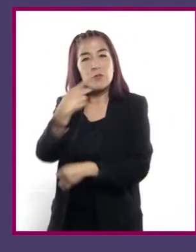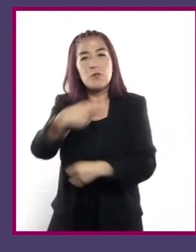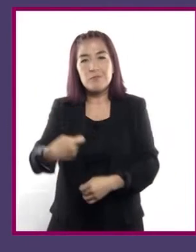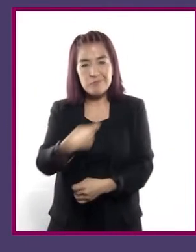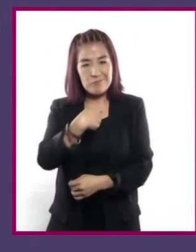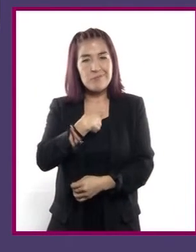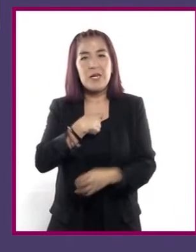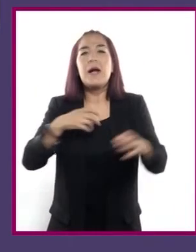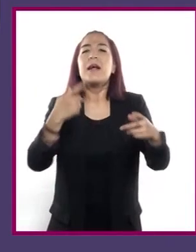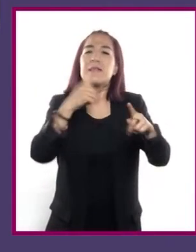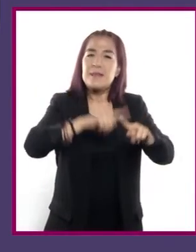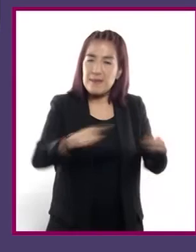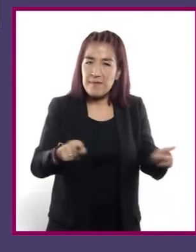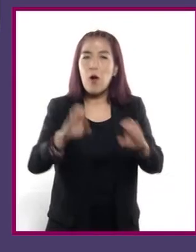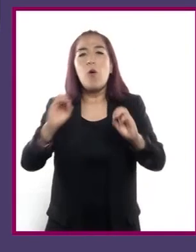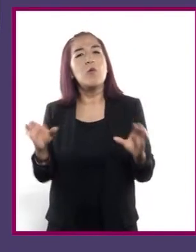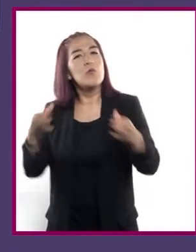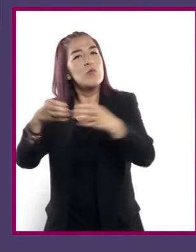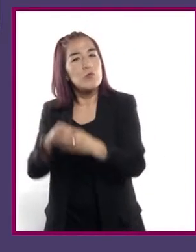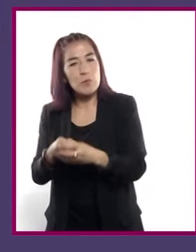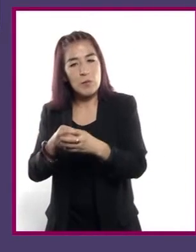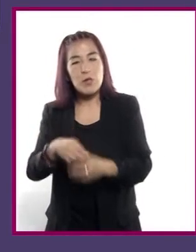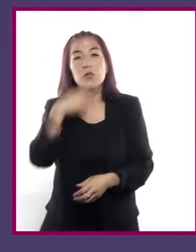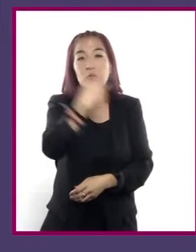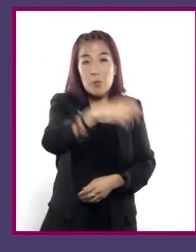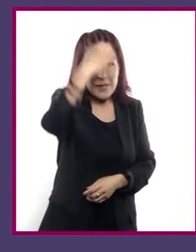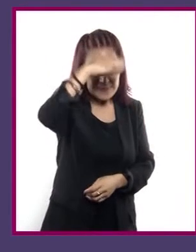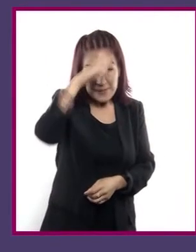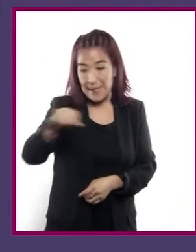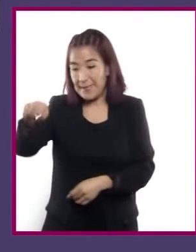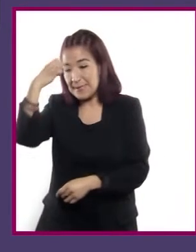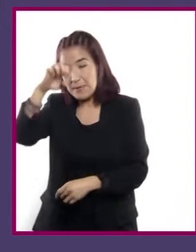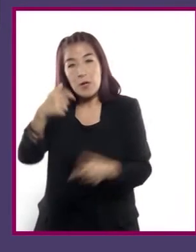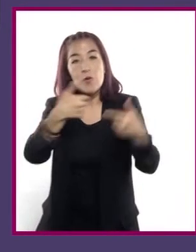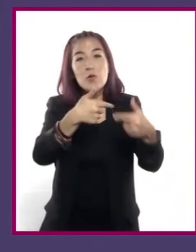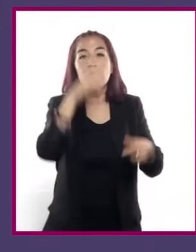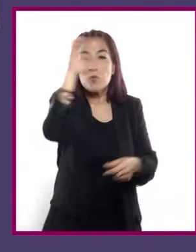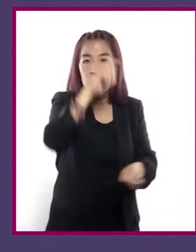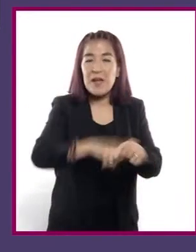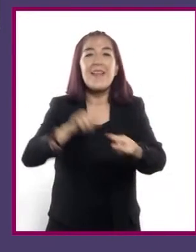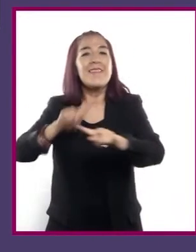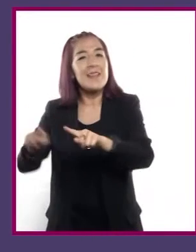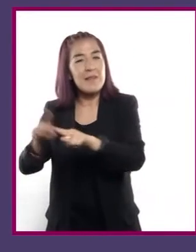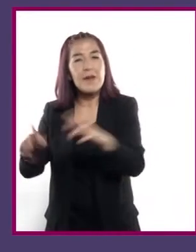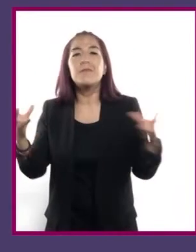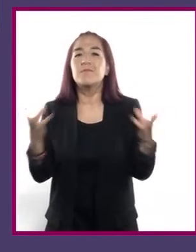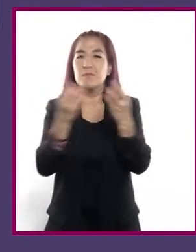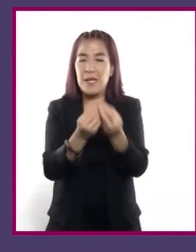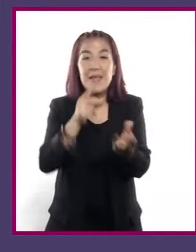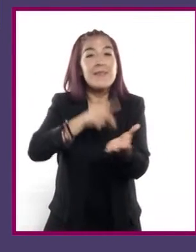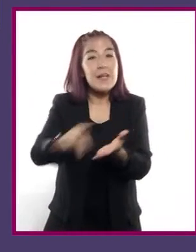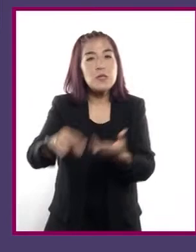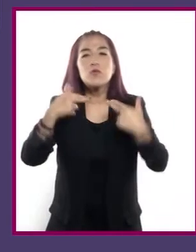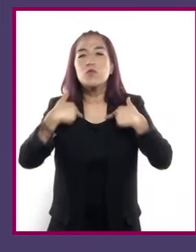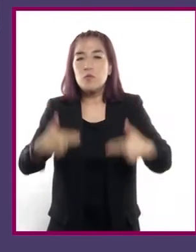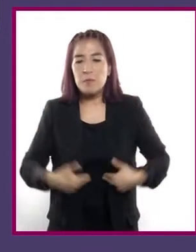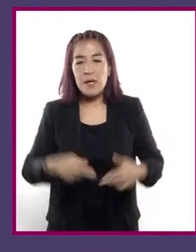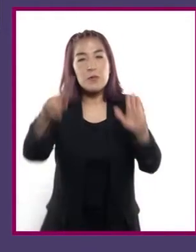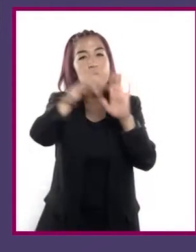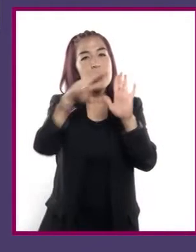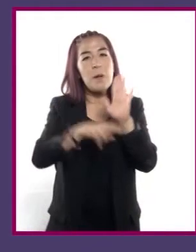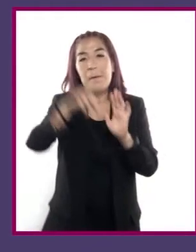colectiva, los saberes de cada cultura, los derechos humanos, las normas